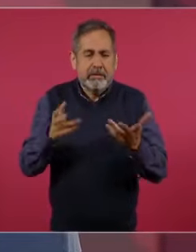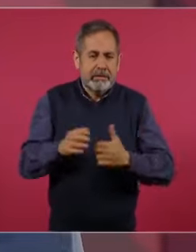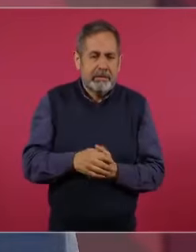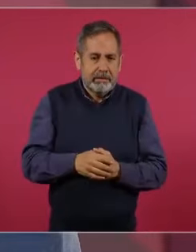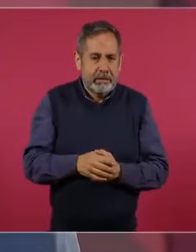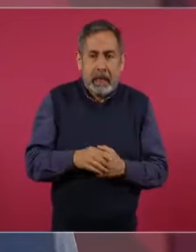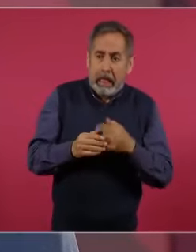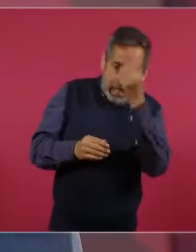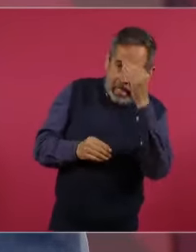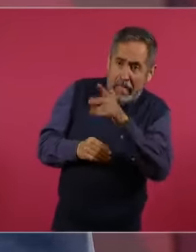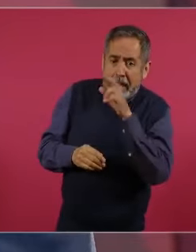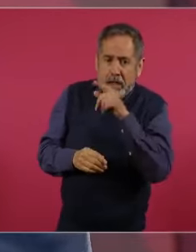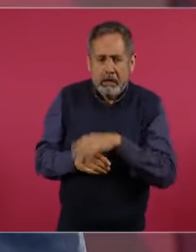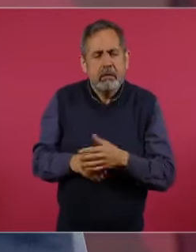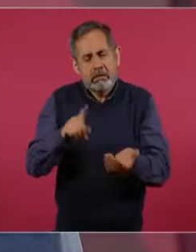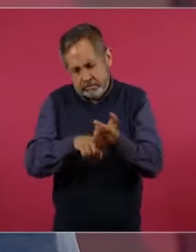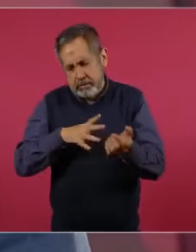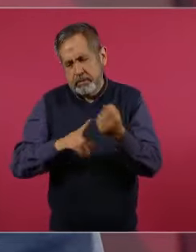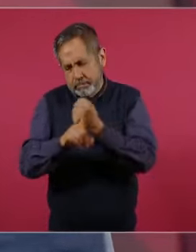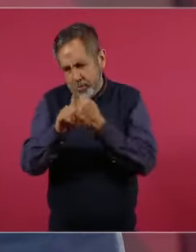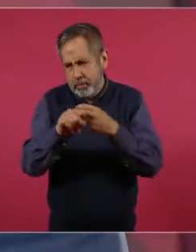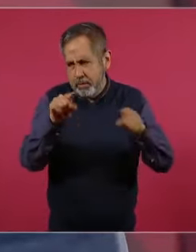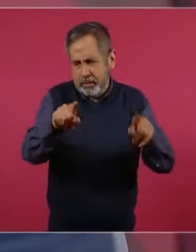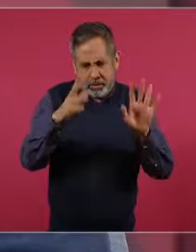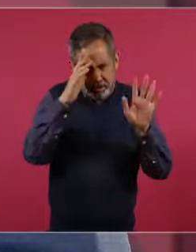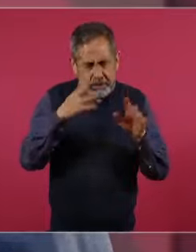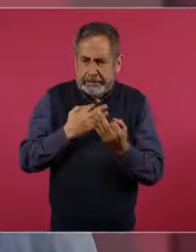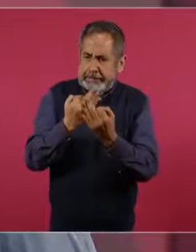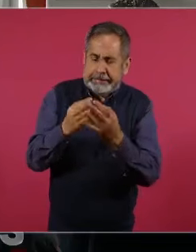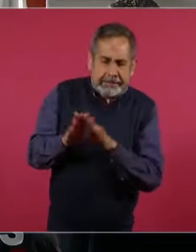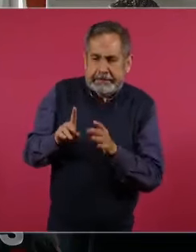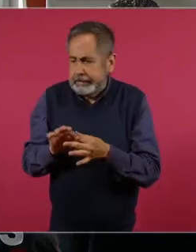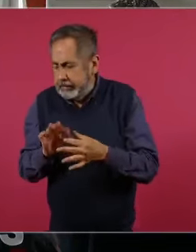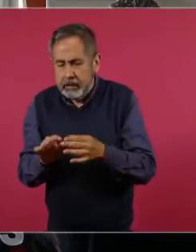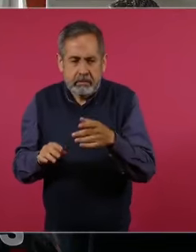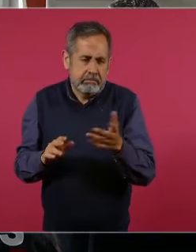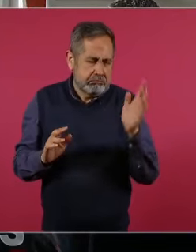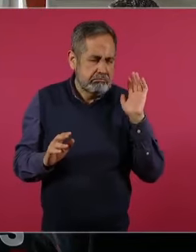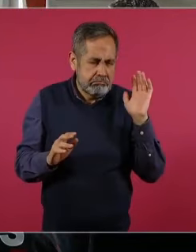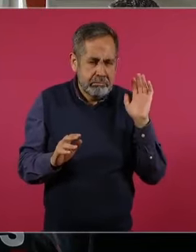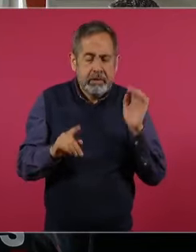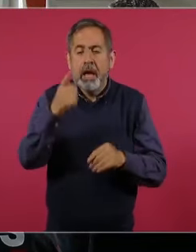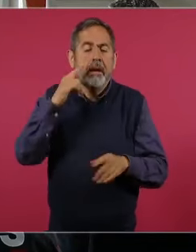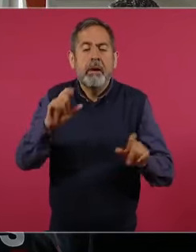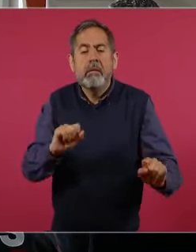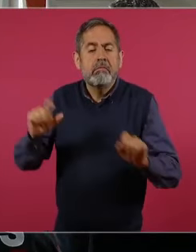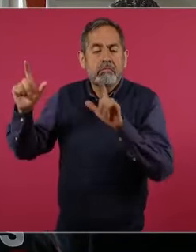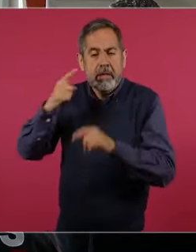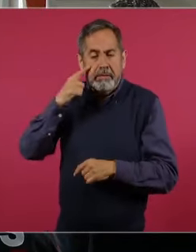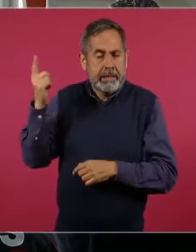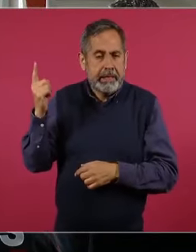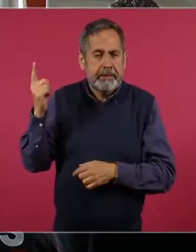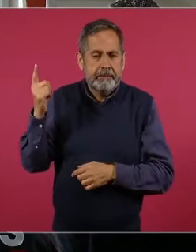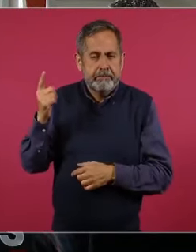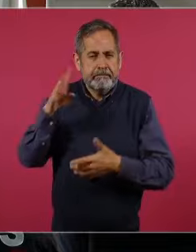sin fundamento? Sí, hay problemas, los estamos enfrentando. ¿Saben qué? Antes, ¿por qué no pones